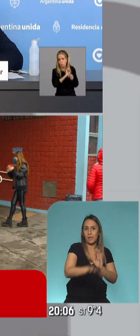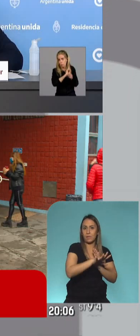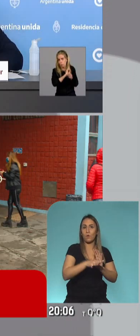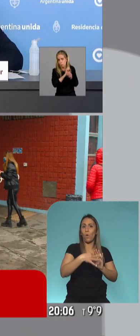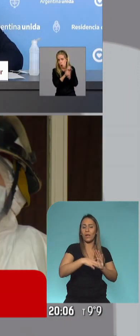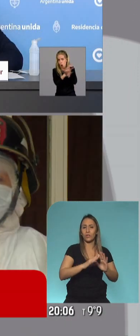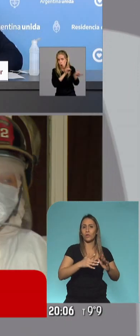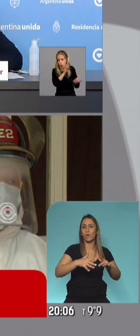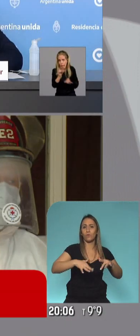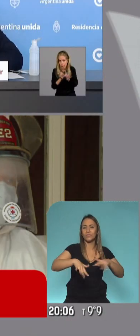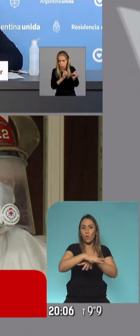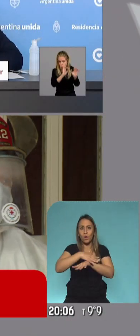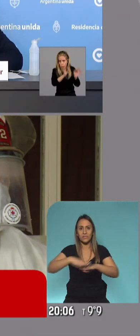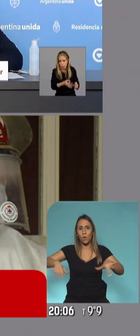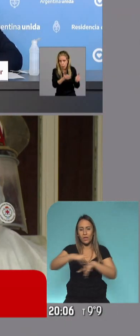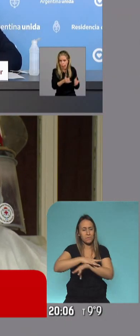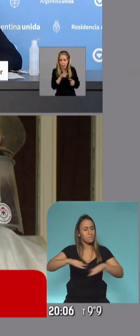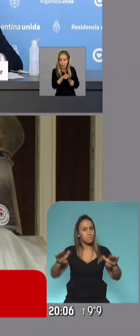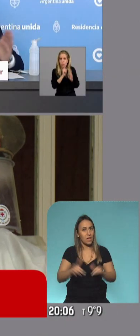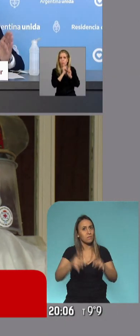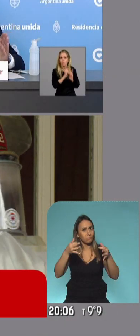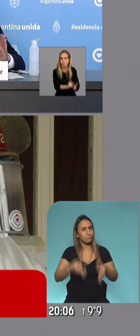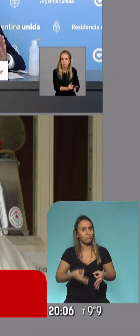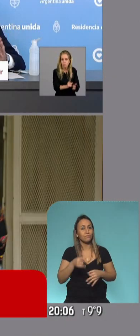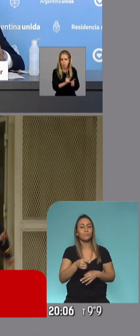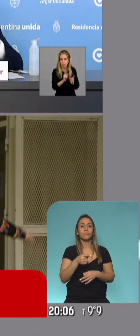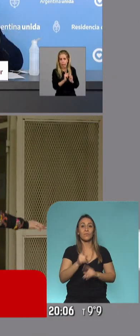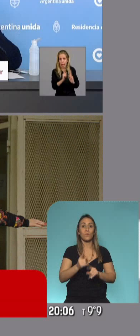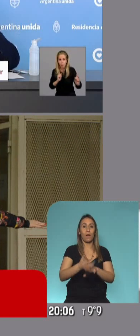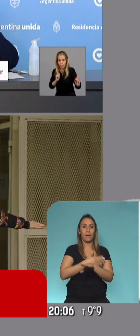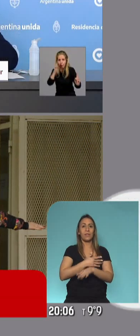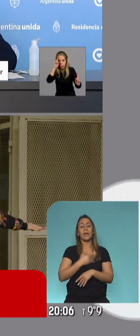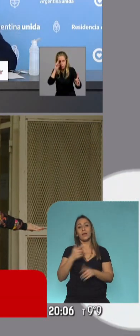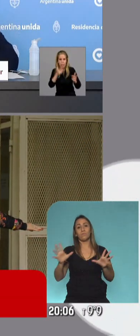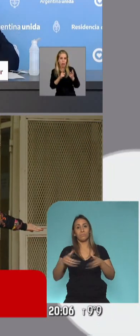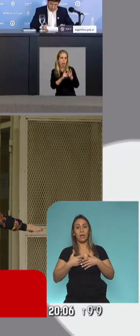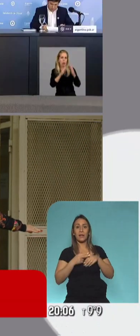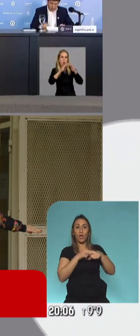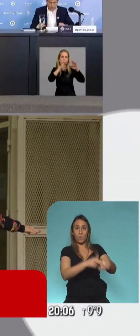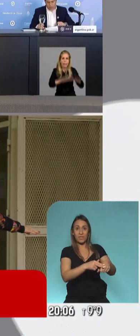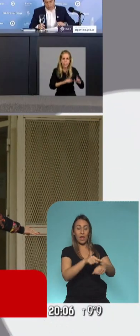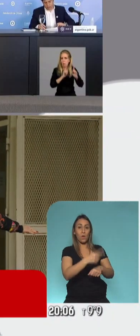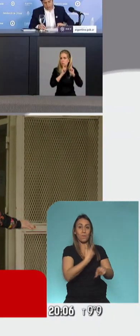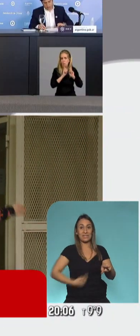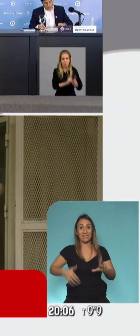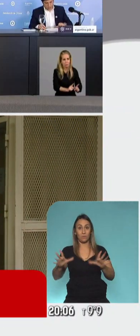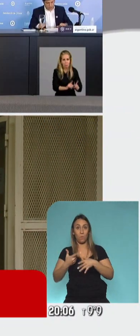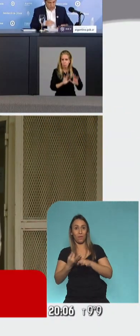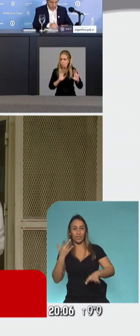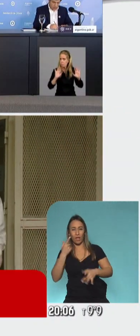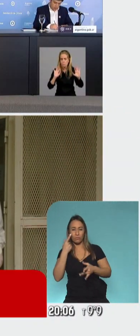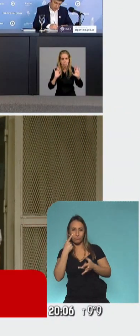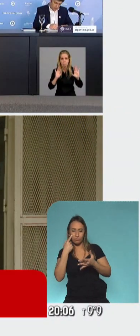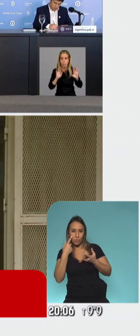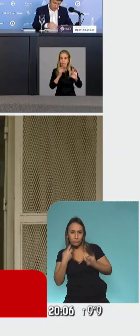la circulación, que es justamente lo que le habían recomendado al presidente en la reunión previa a los expertos